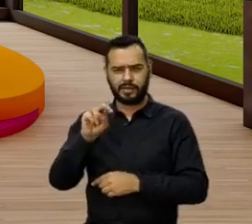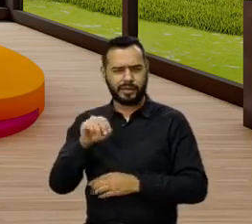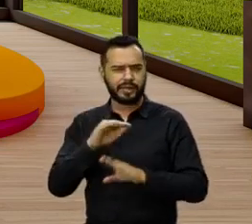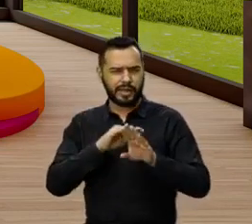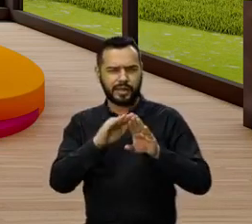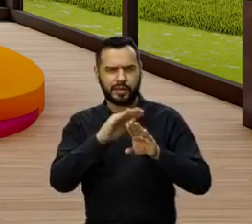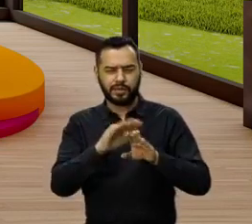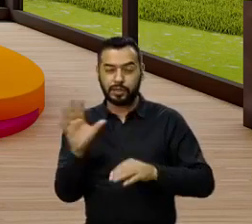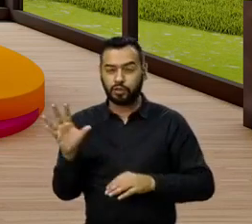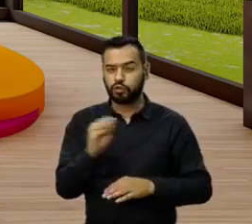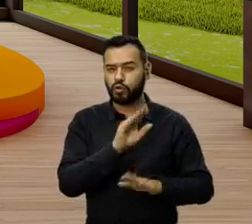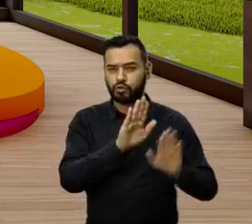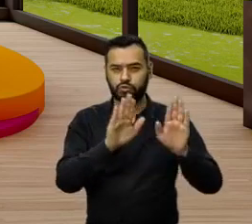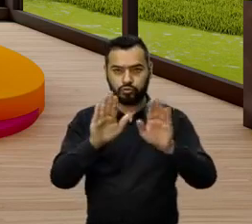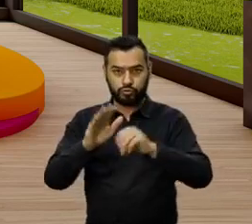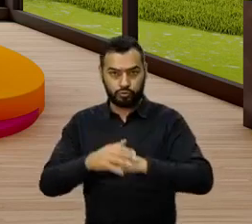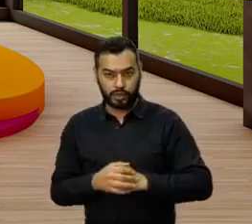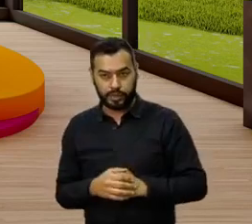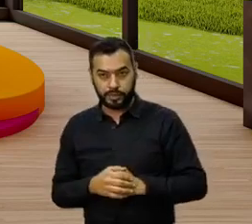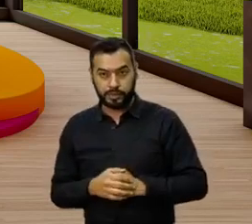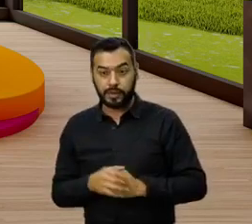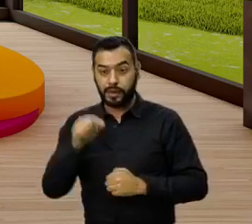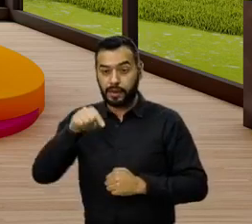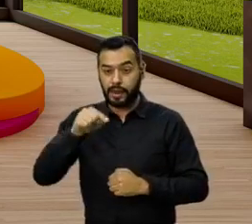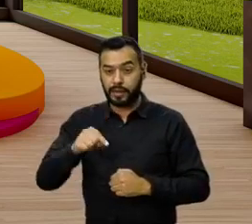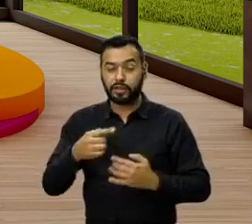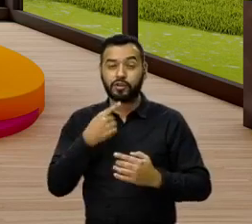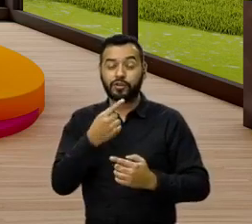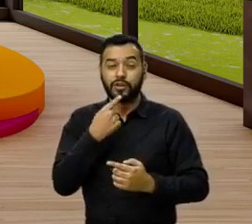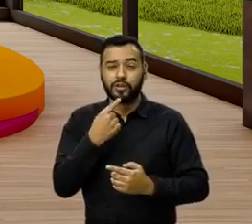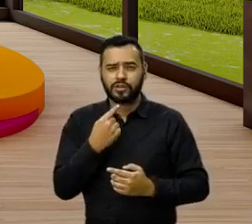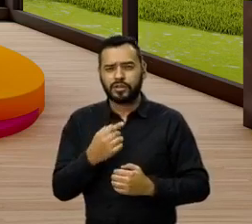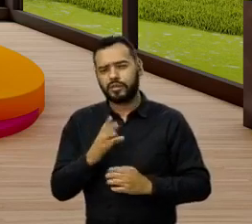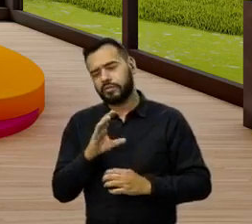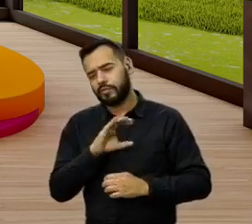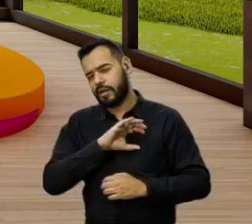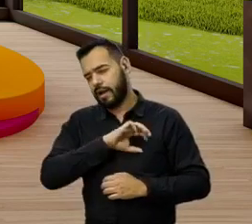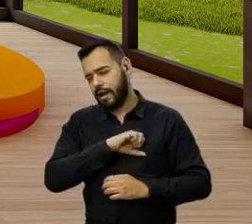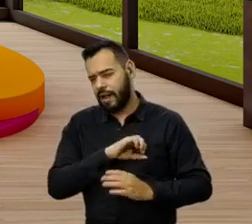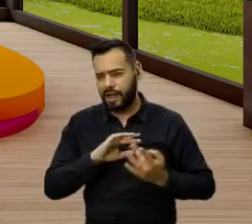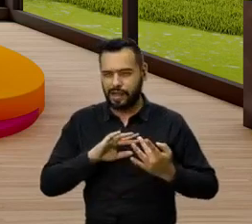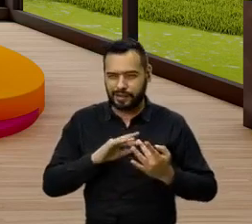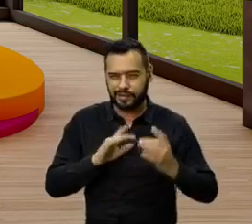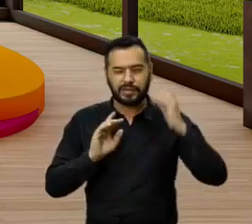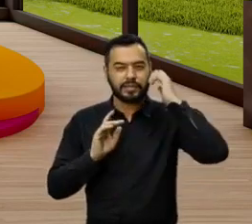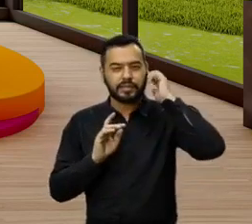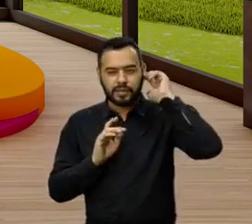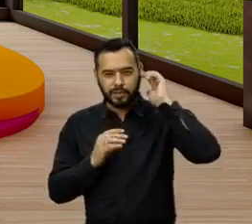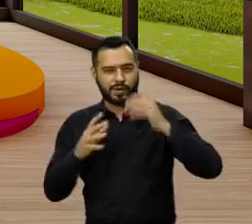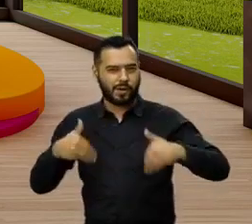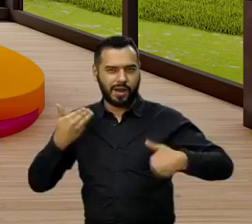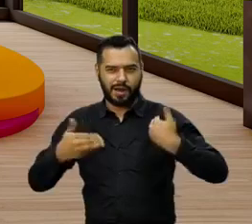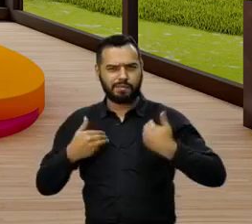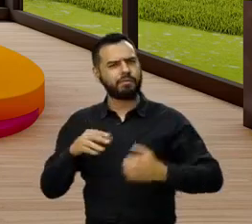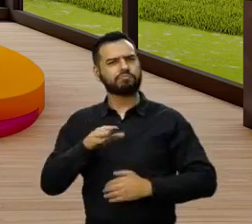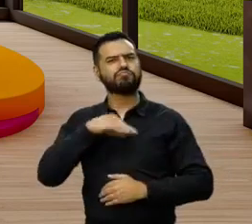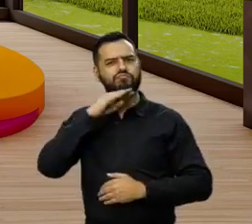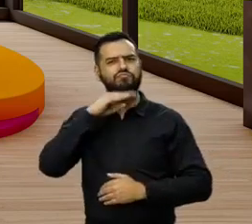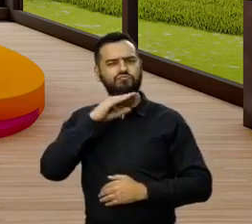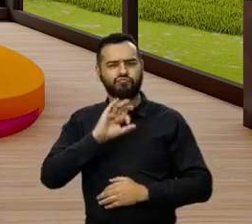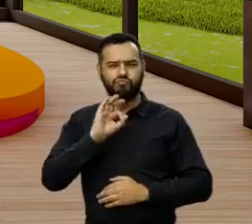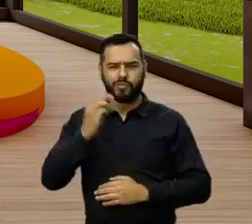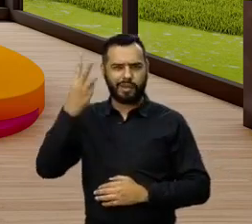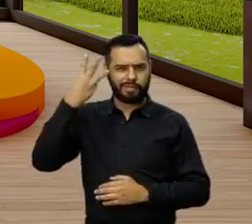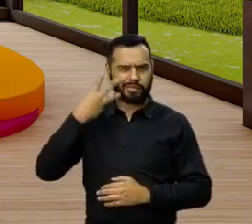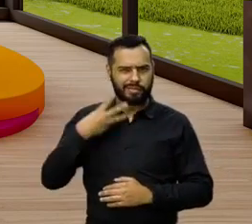esa invitación para todos ustedes y aquí yo les quiero decir con un poco de nostalgia pero con la alegría de la satisfacción de